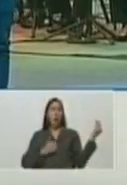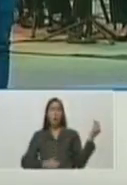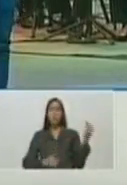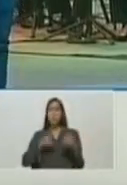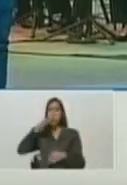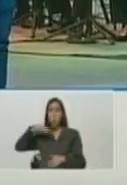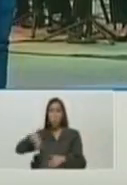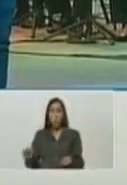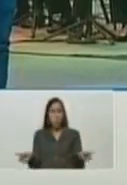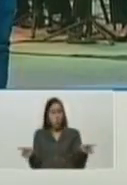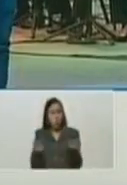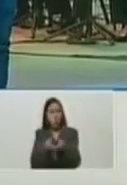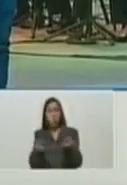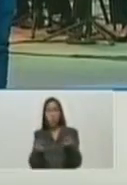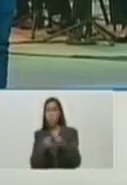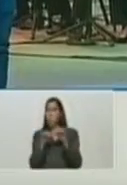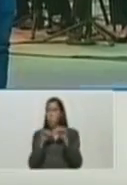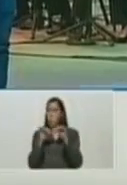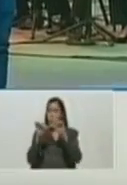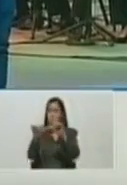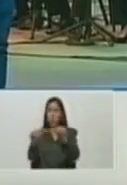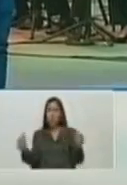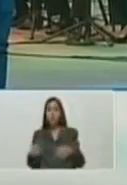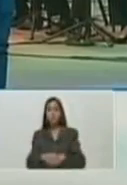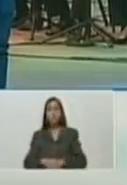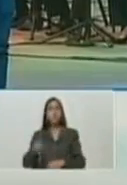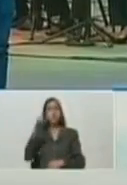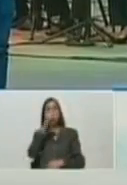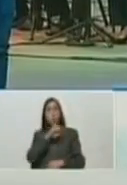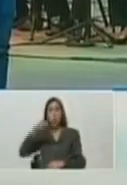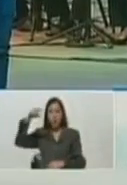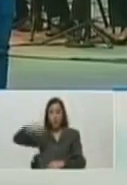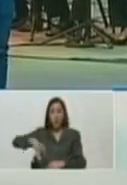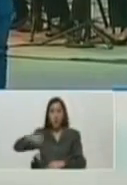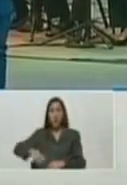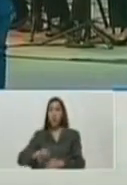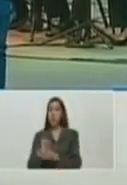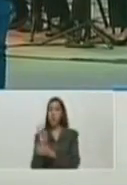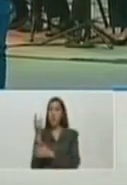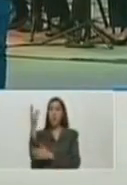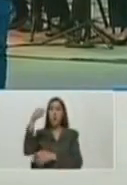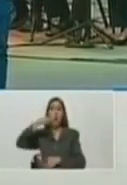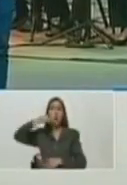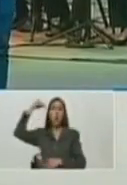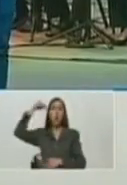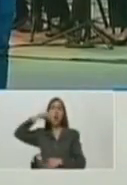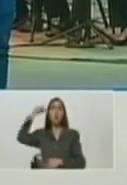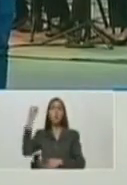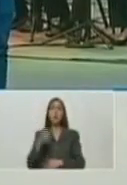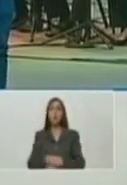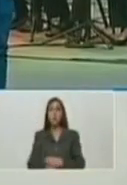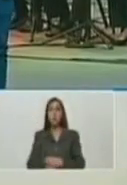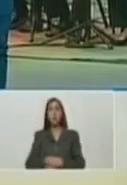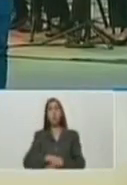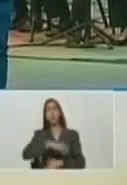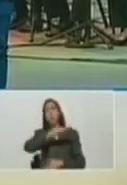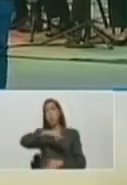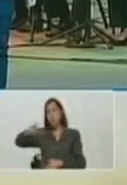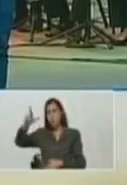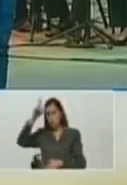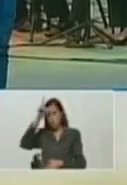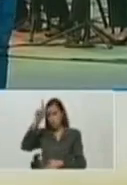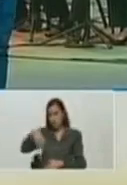pueblo, seguirá siendo el pueblo también. Es el canto necesario de ese árbol, de ese araguaney, de esos médanos de Coro, de esas